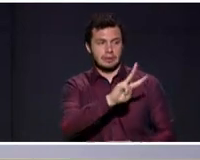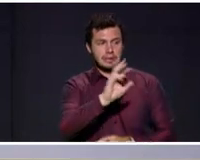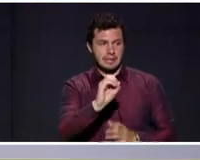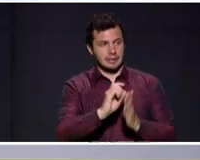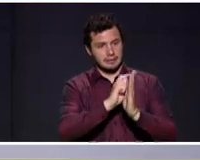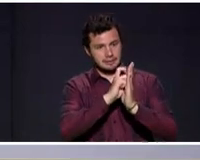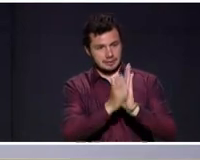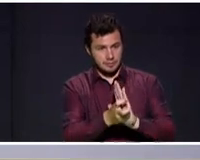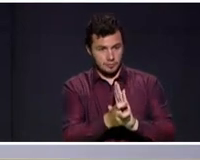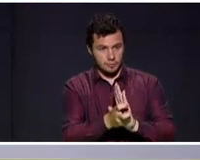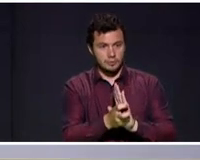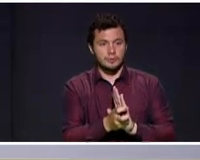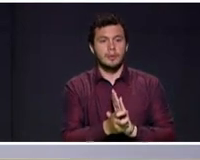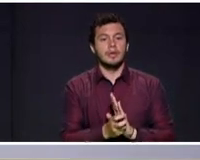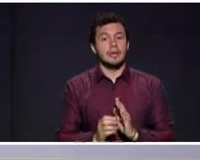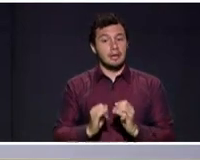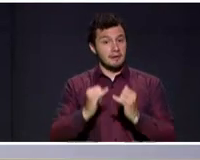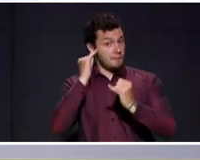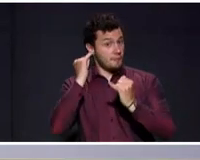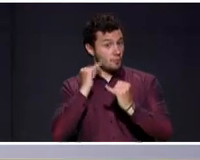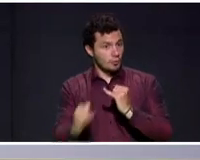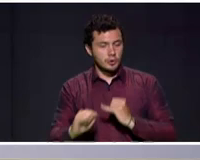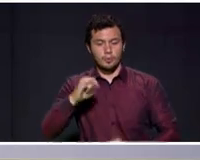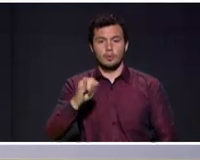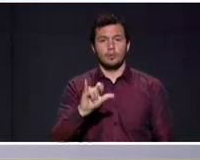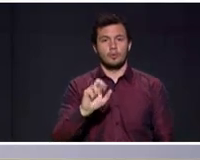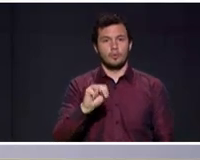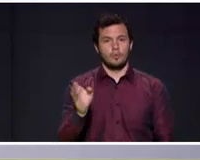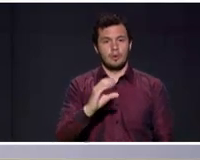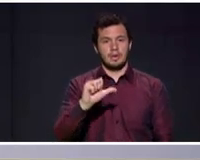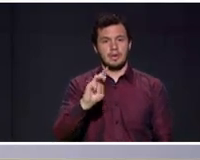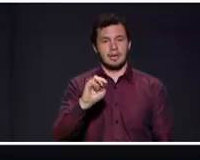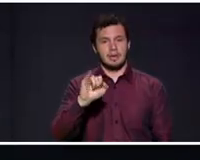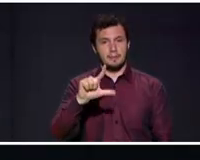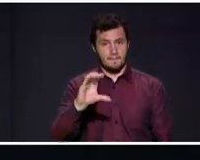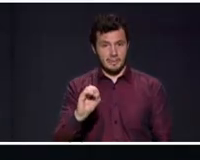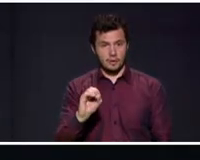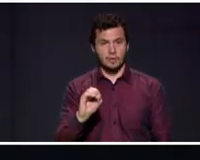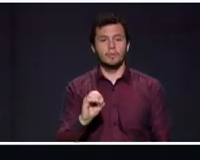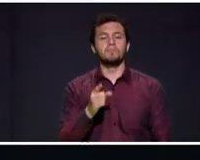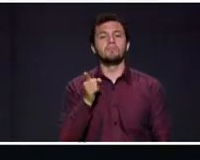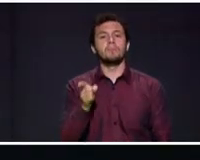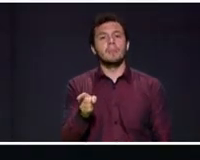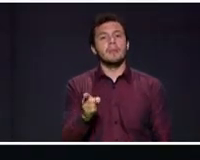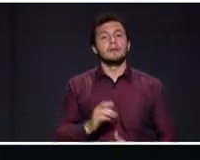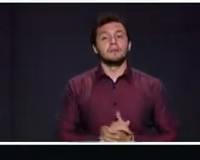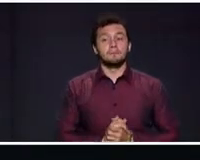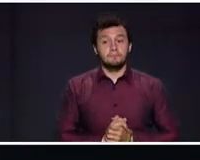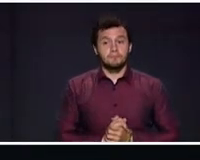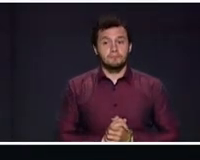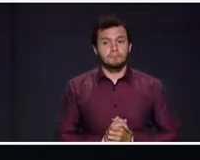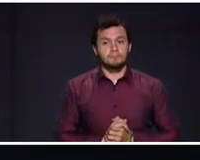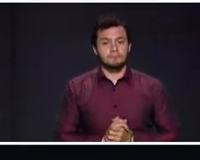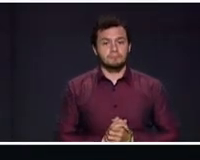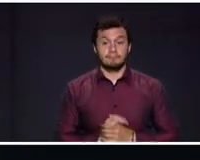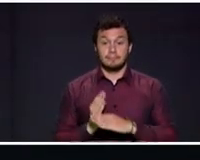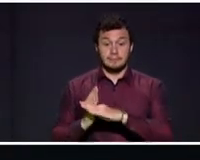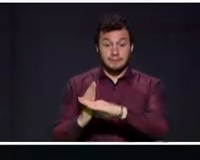bloque lo finalizamos con juan camilo restrepo el candidato por el partido conservador escuchamos su postura la seguridad es un valor de la democracia